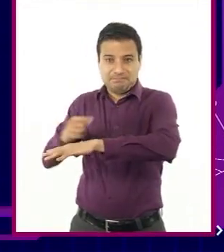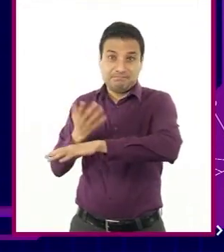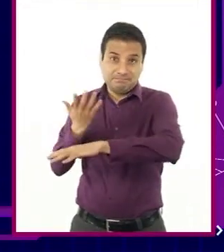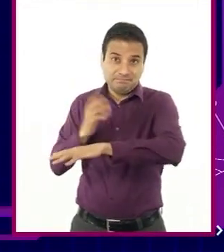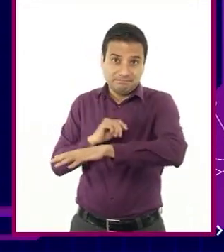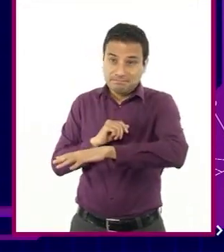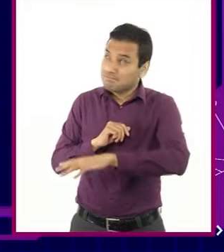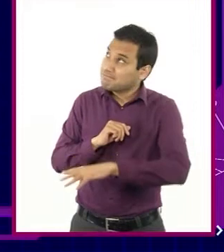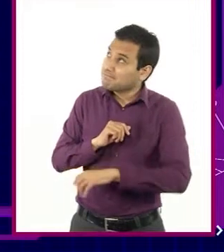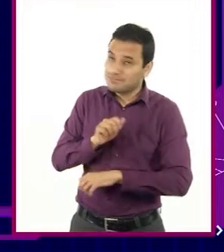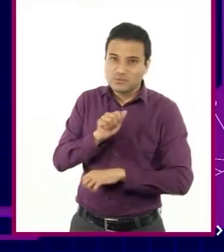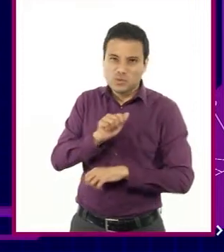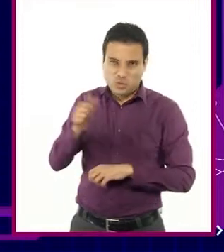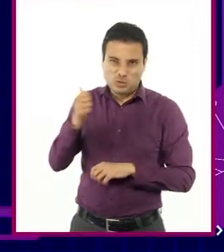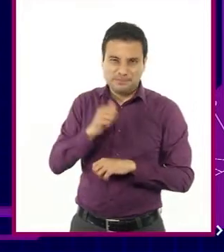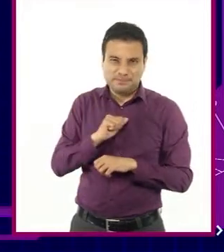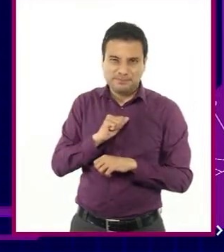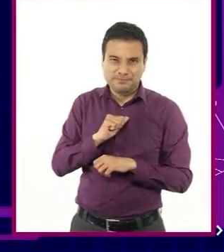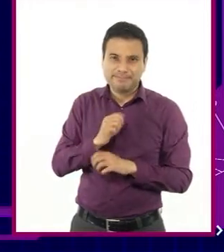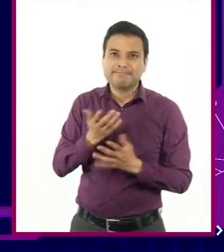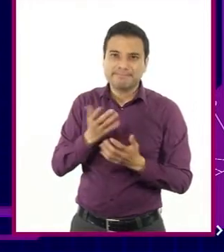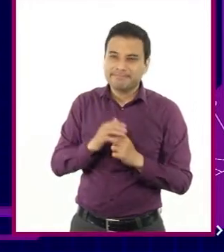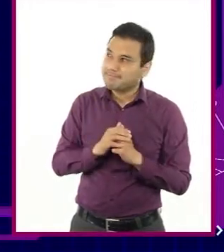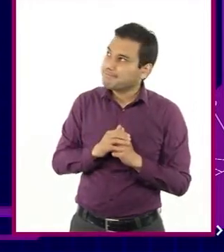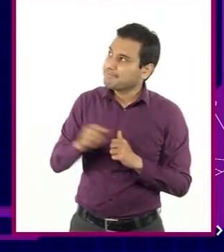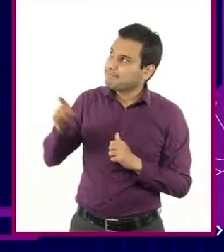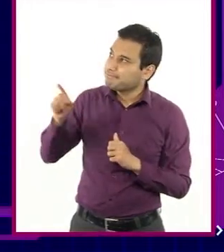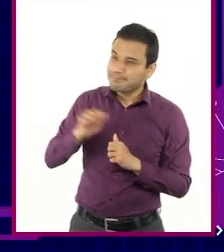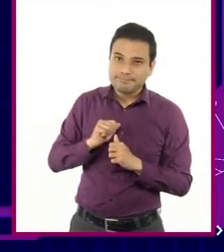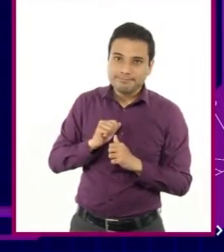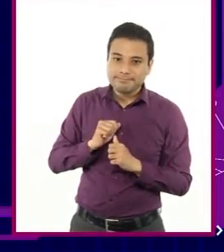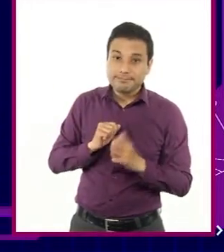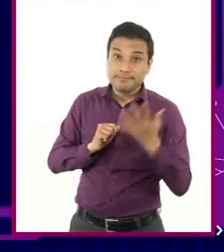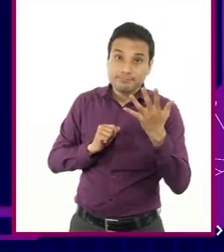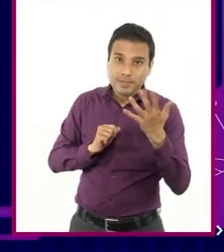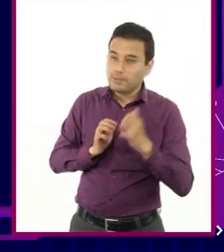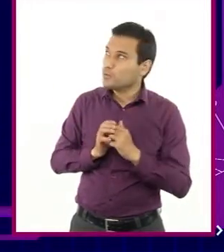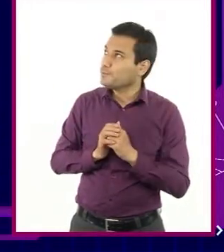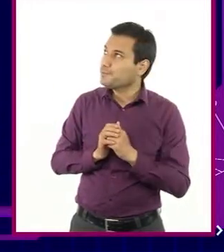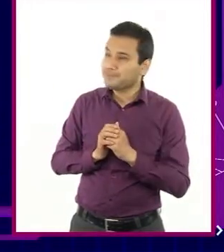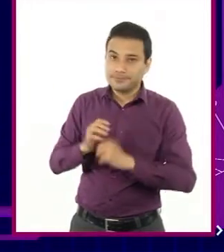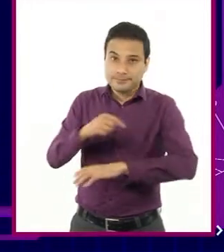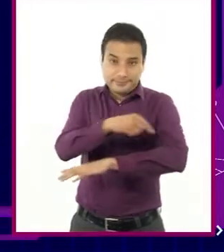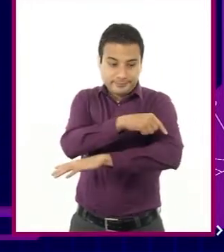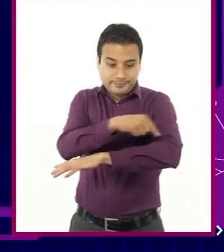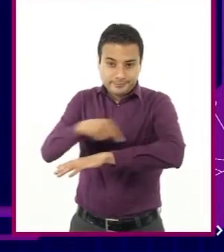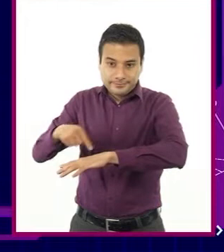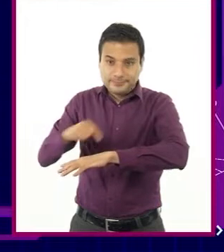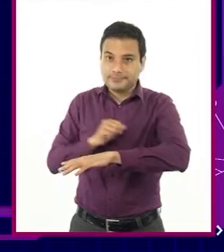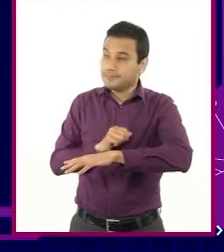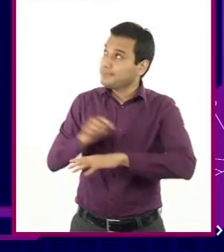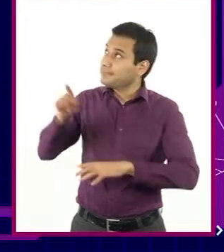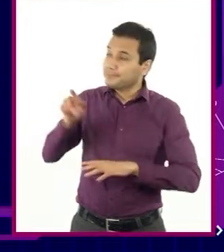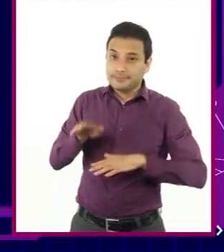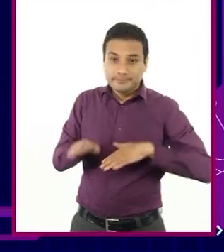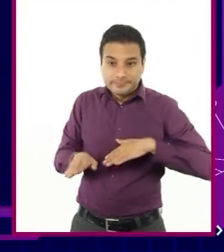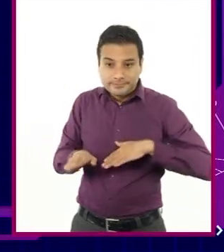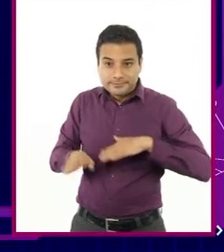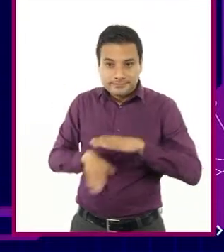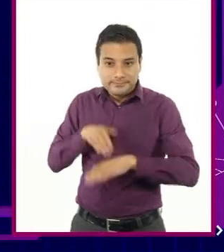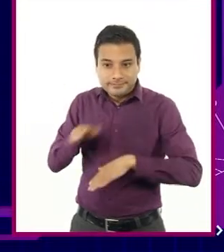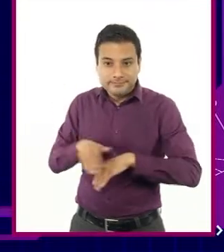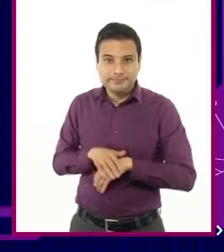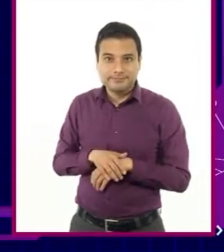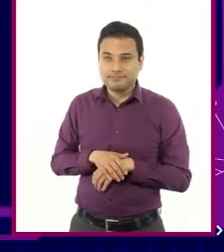extendidos. Otras unidades para medir longitudes fueron el palmo, el codo y el paso. Sin embargo, no siempre